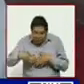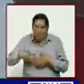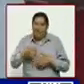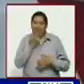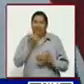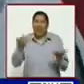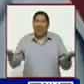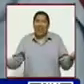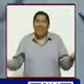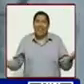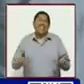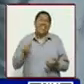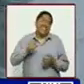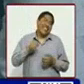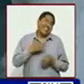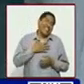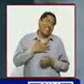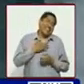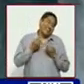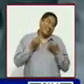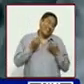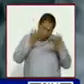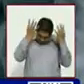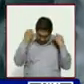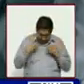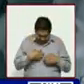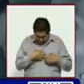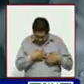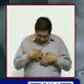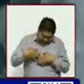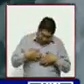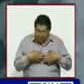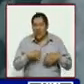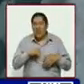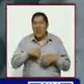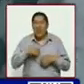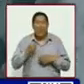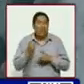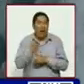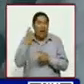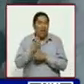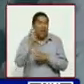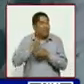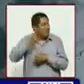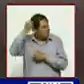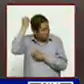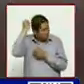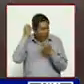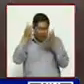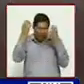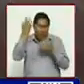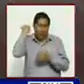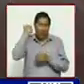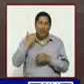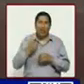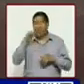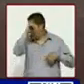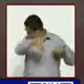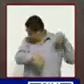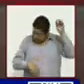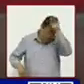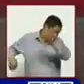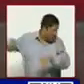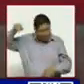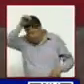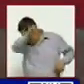caporal. Sí, es que son muchas medallas por las que gané por mi esfuerzo, como esta del